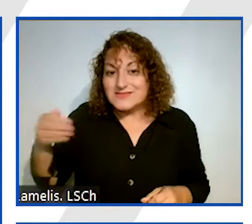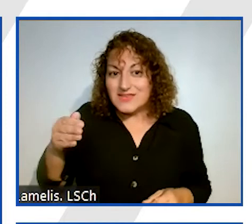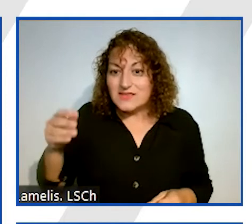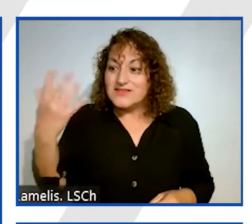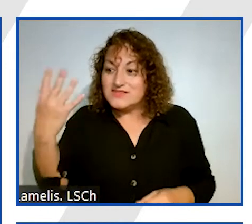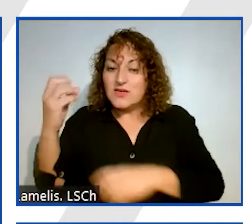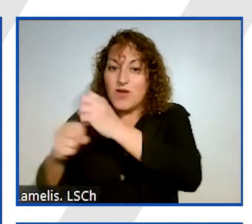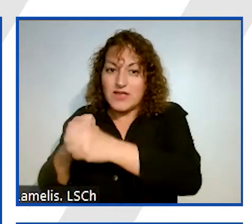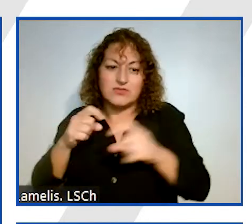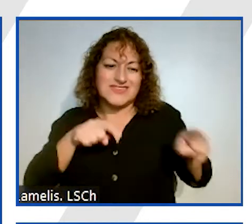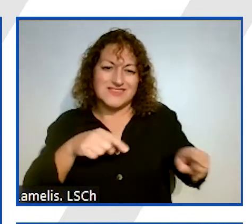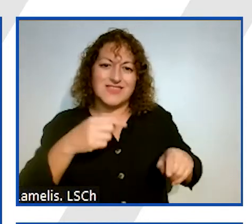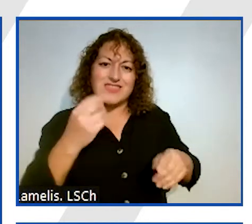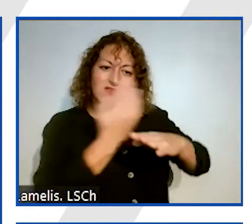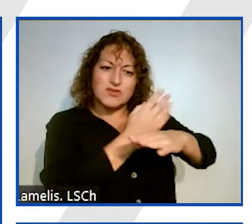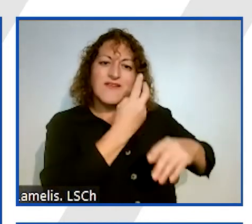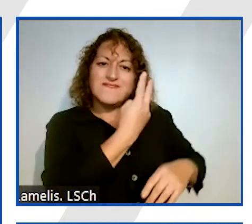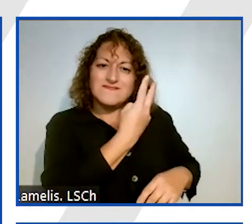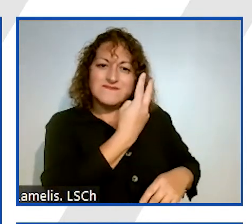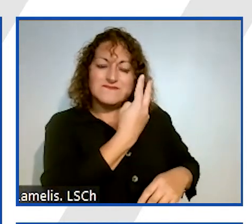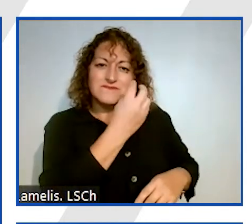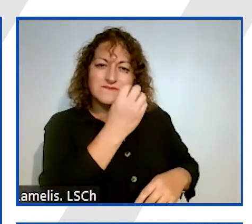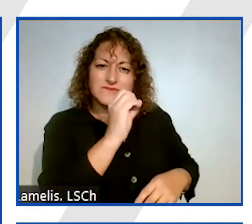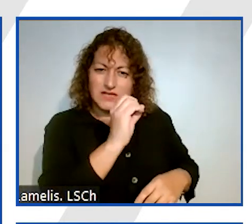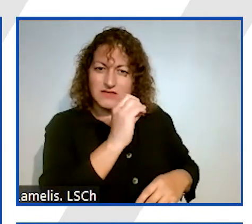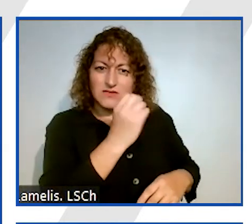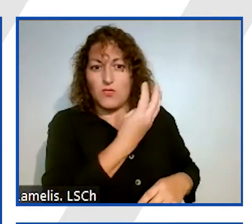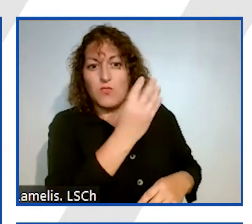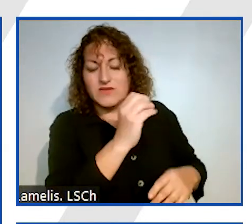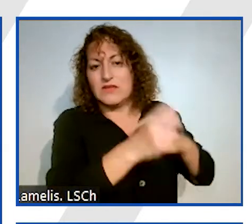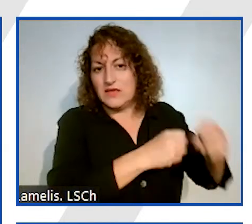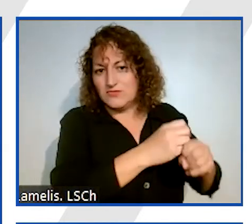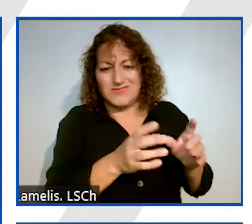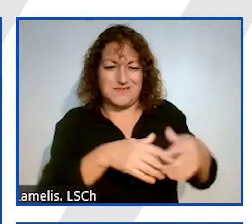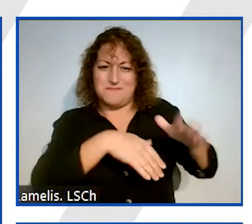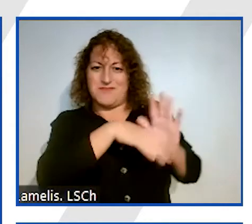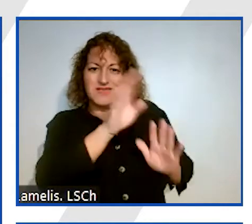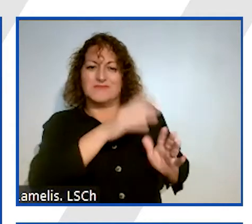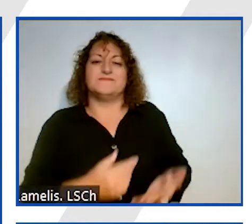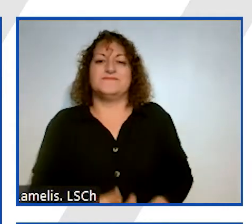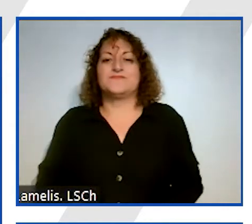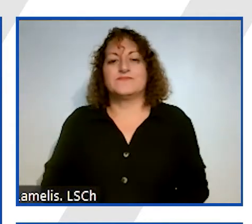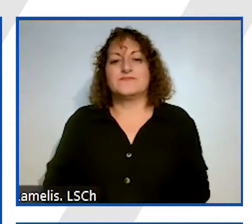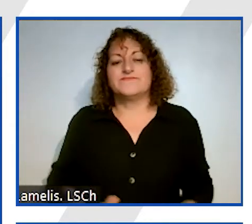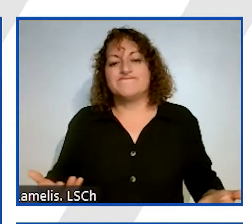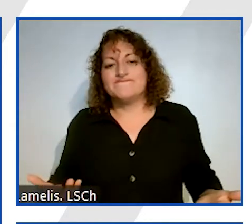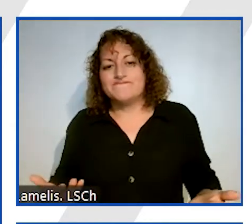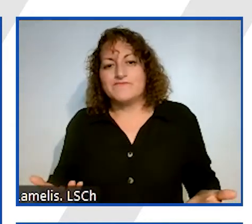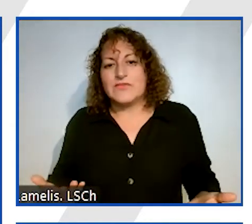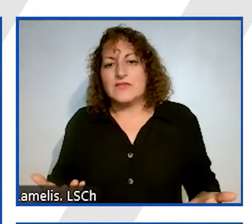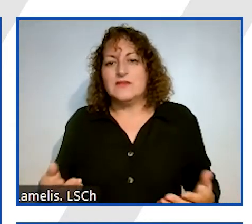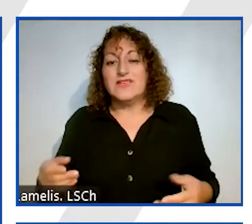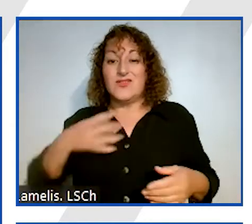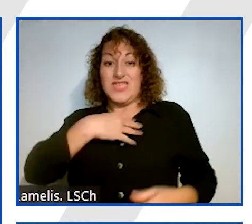5 años, estamos hablando de bastantes órdenes de magnitud diferentes. Además, dan muy pocas